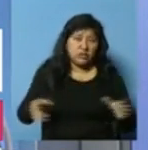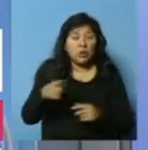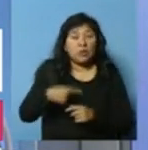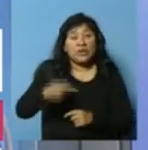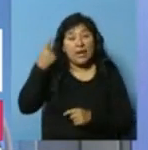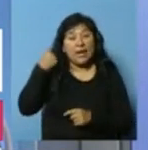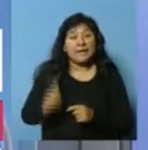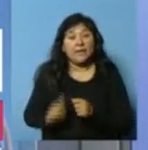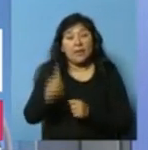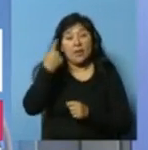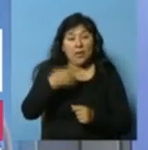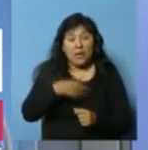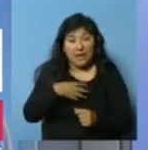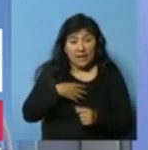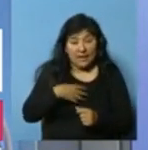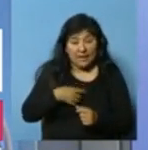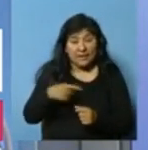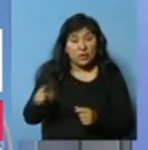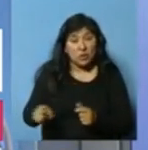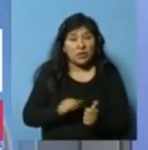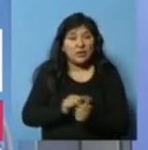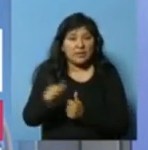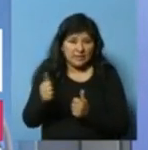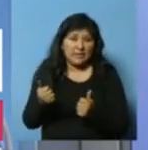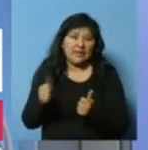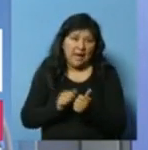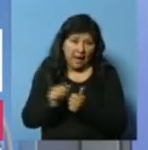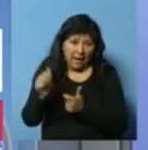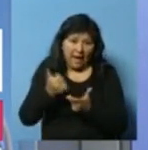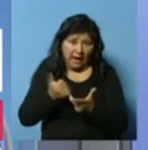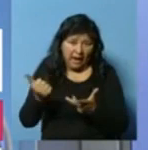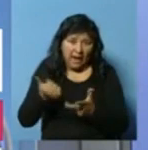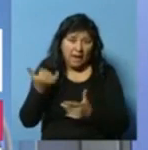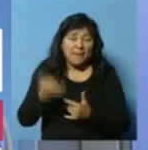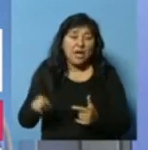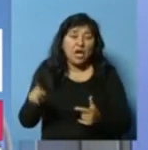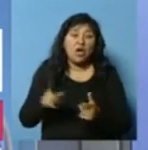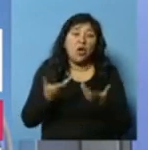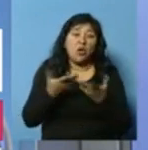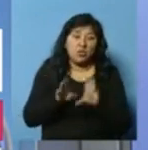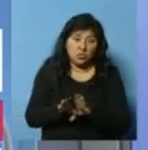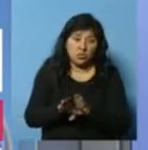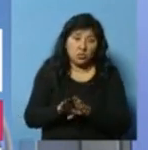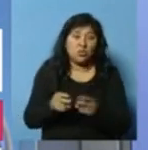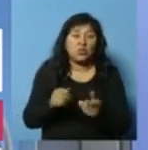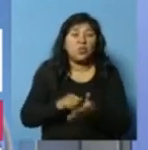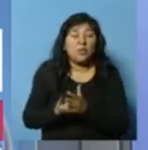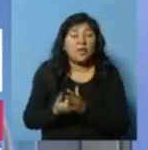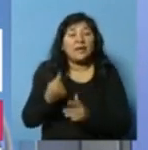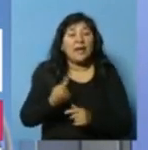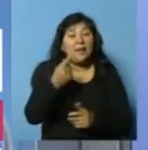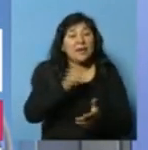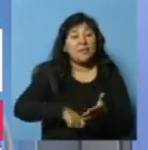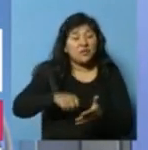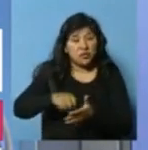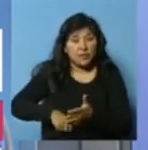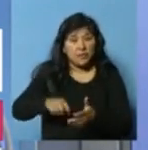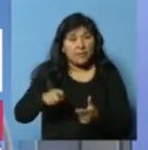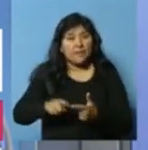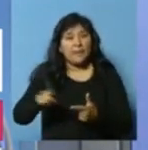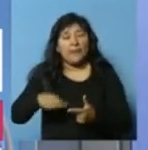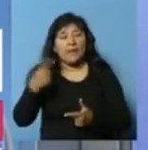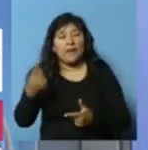mismos reconoce que tenemos más de 8.000 docentes recibidos que todavía no están esperando un